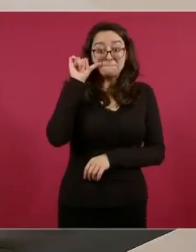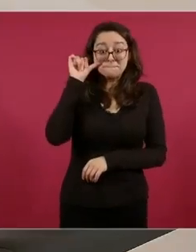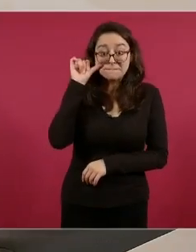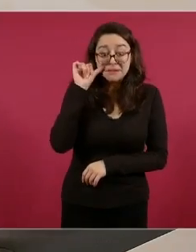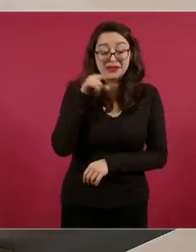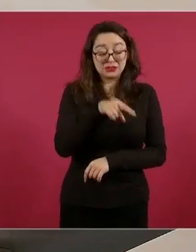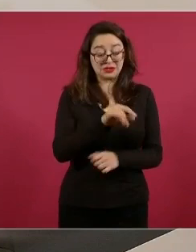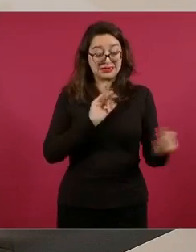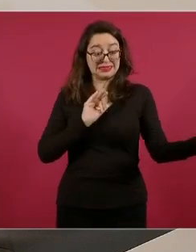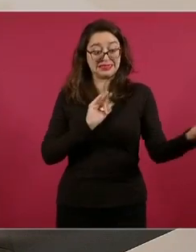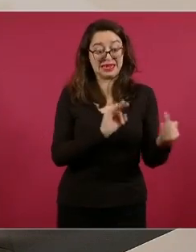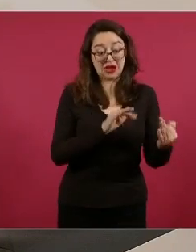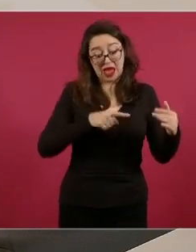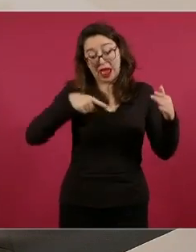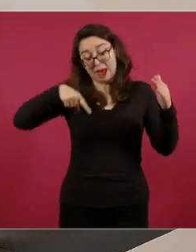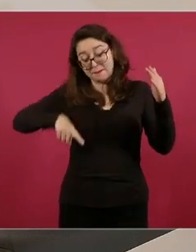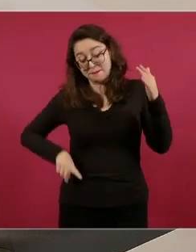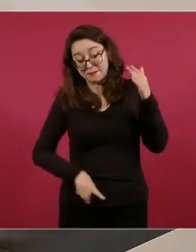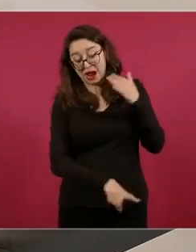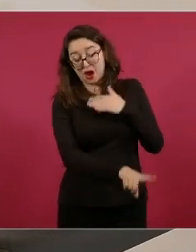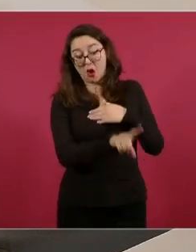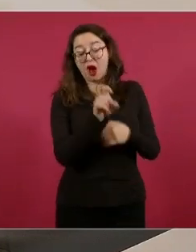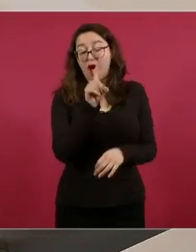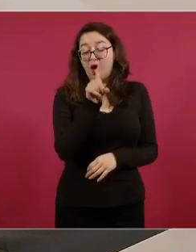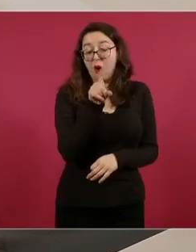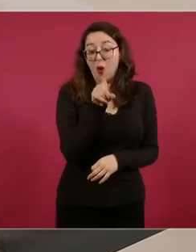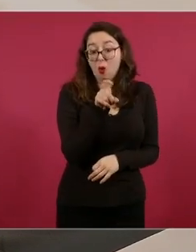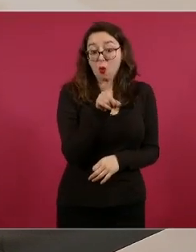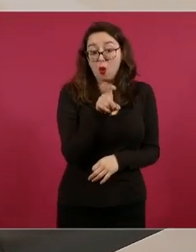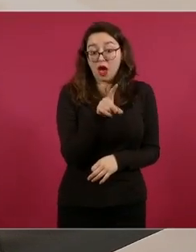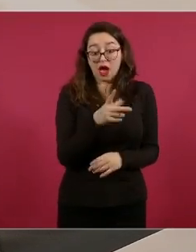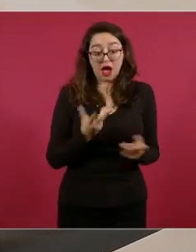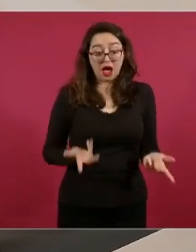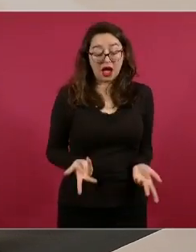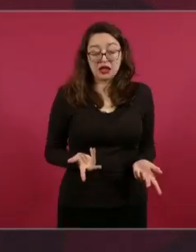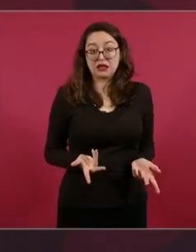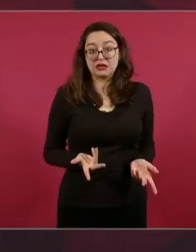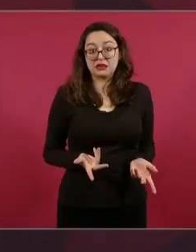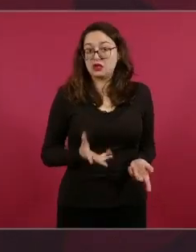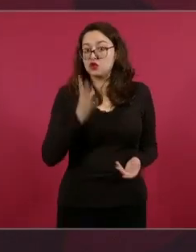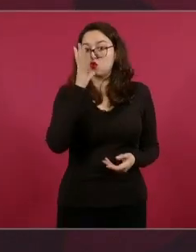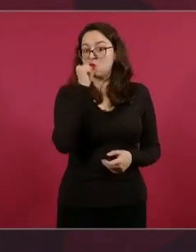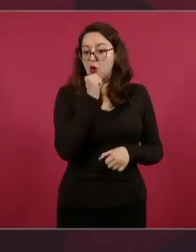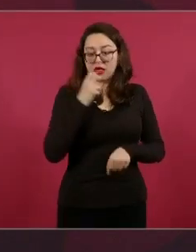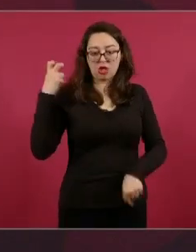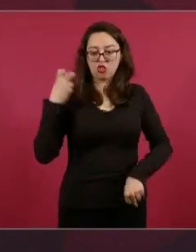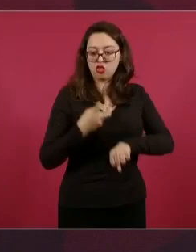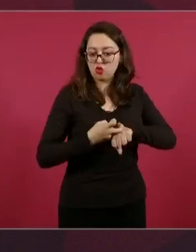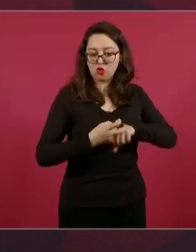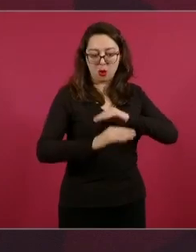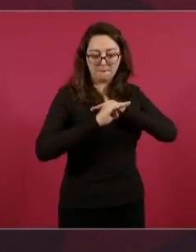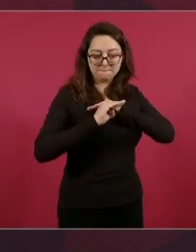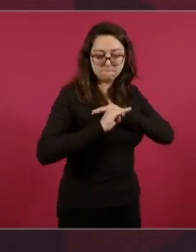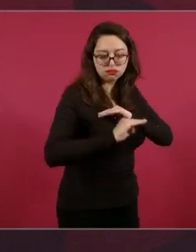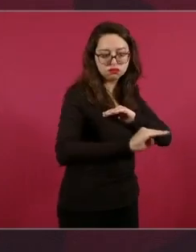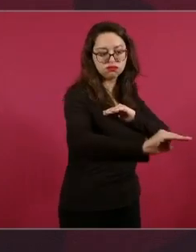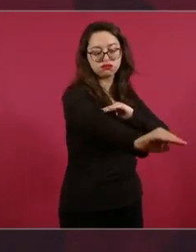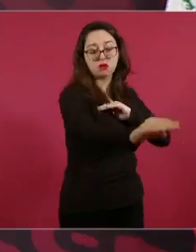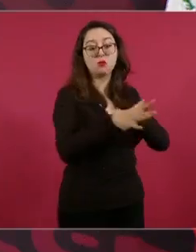hidráulico, las pistas, tienen que tener asfalto, porque constantemente hay que